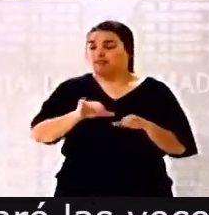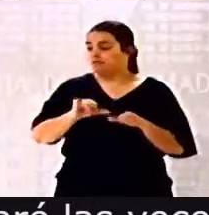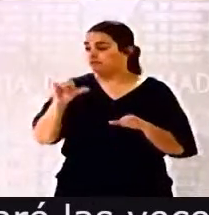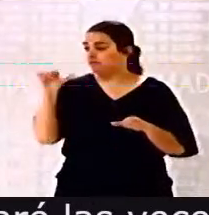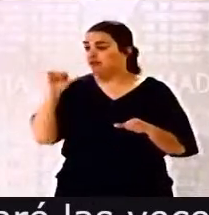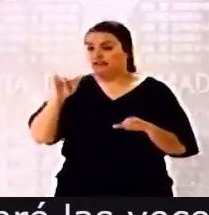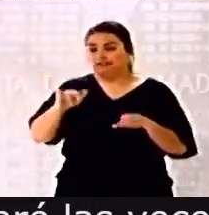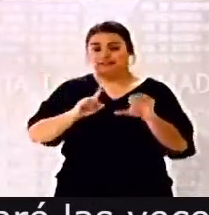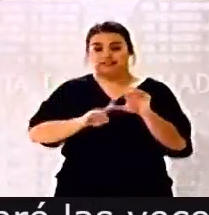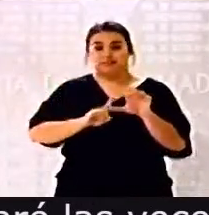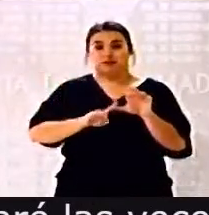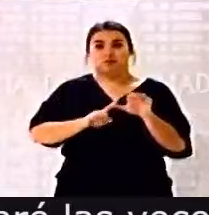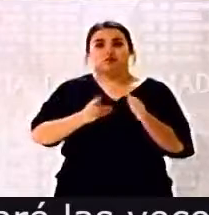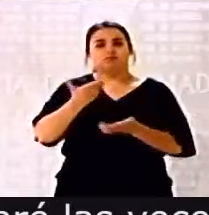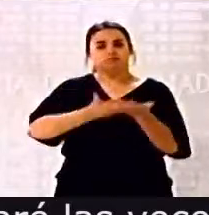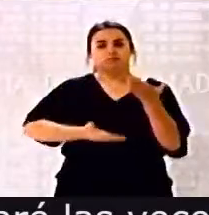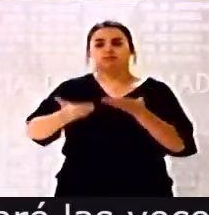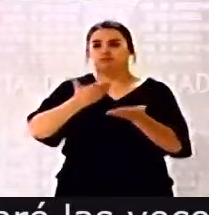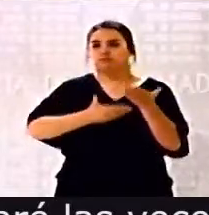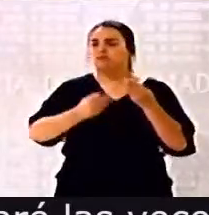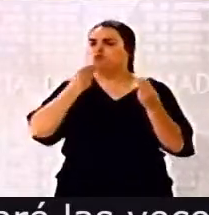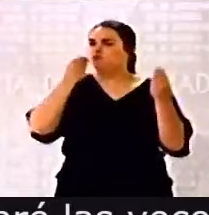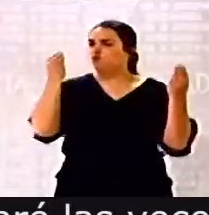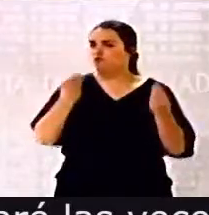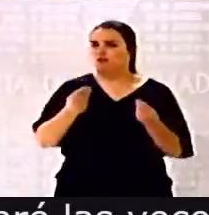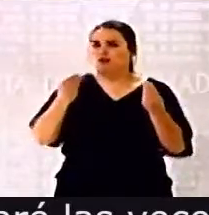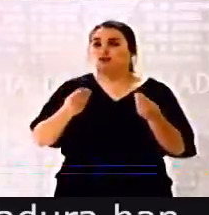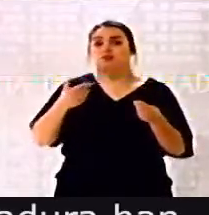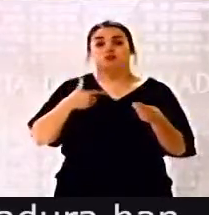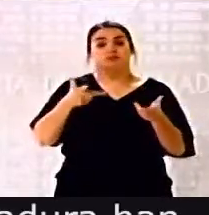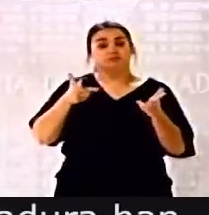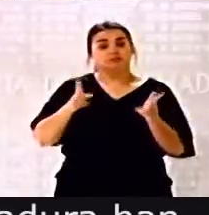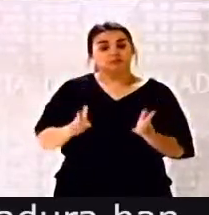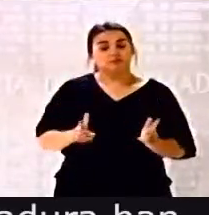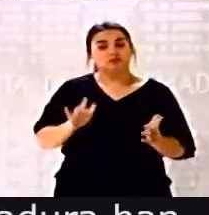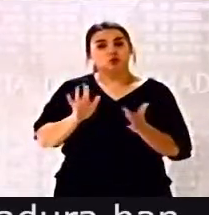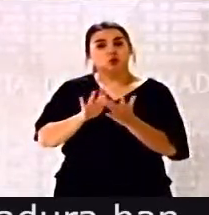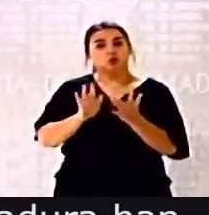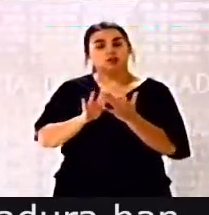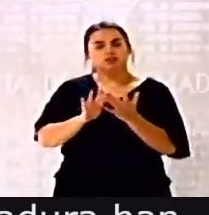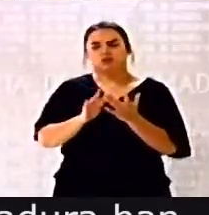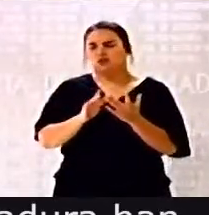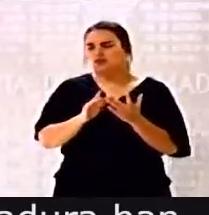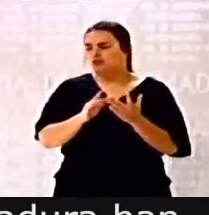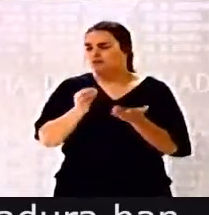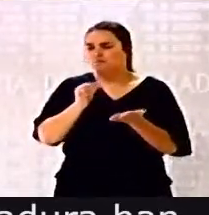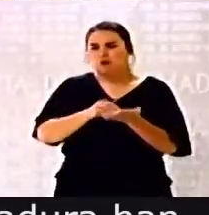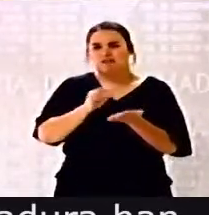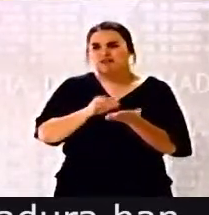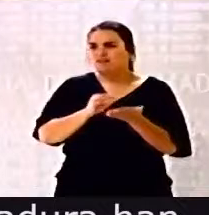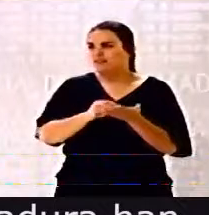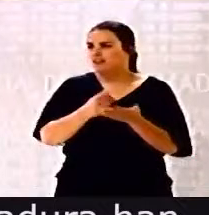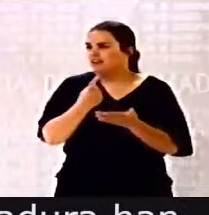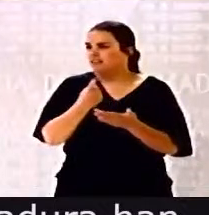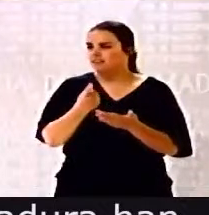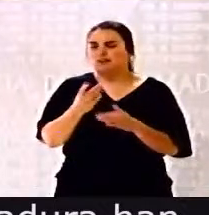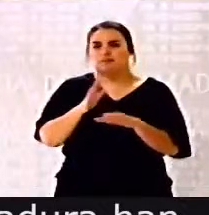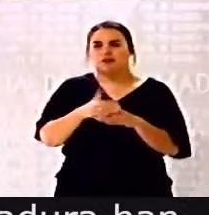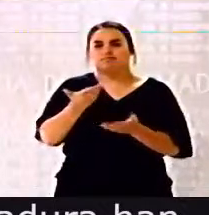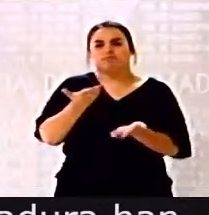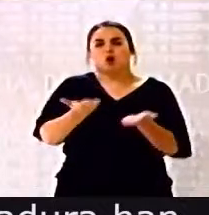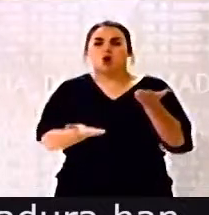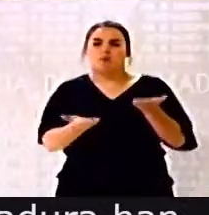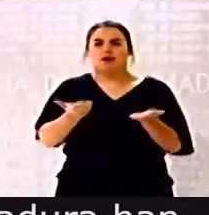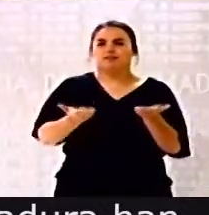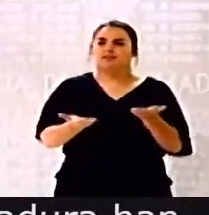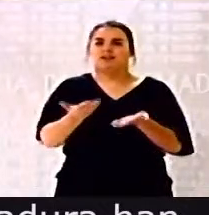en Extremadura al menos han colaborado de forma ejemplar. Yo me sentaré las veces que haga falta con ellos para poder compensarle en el sentido en el